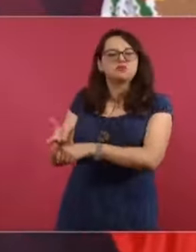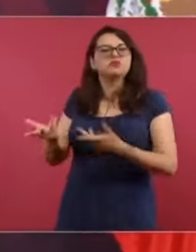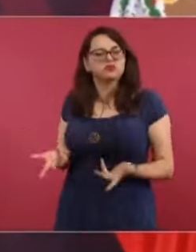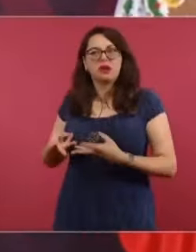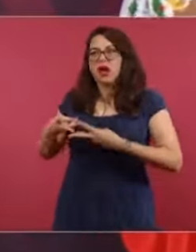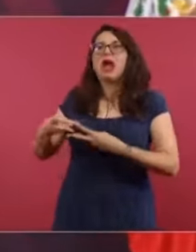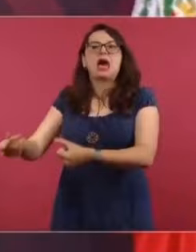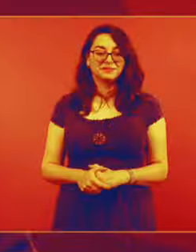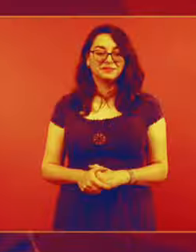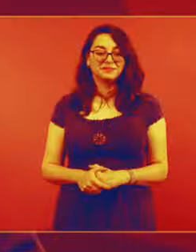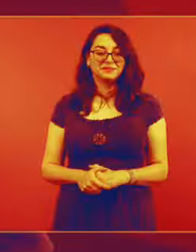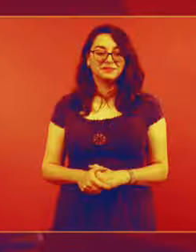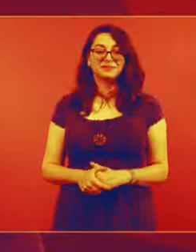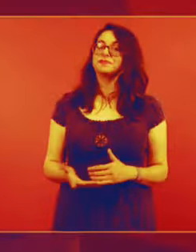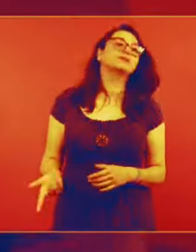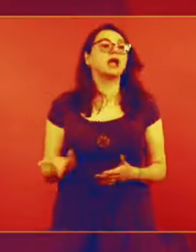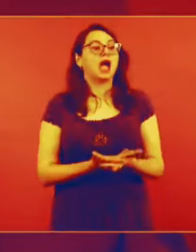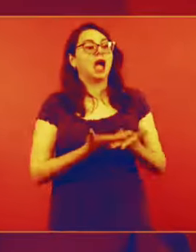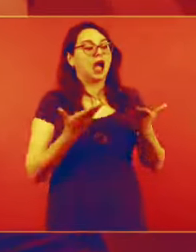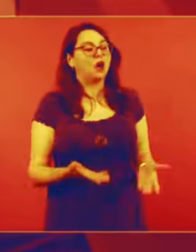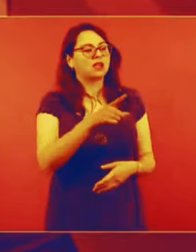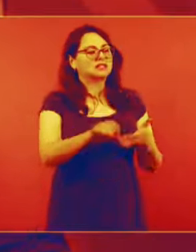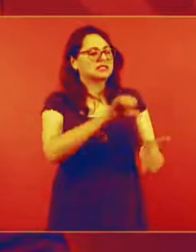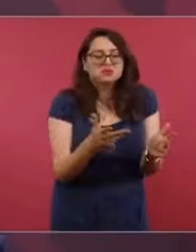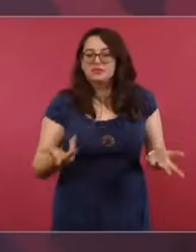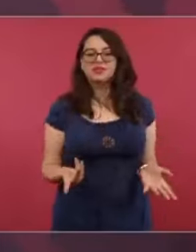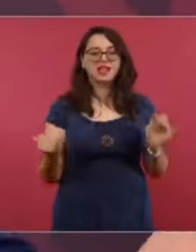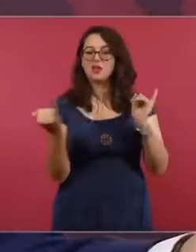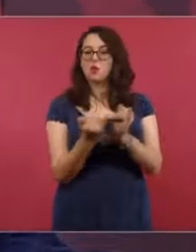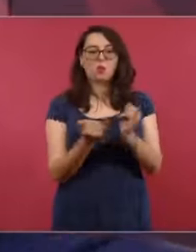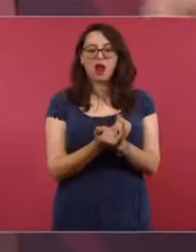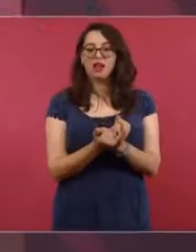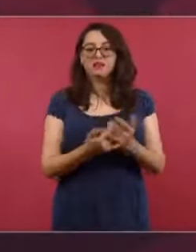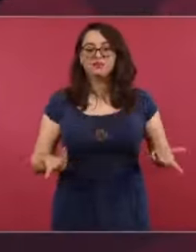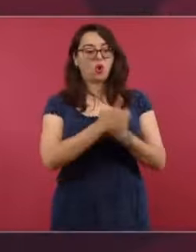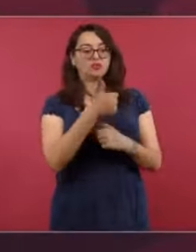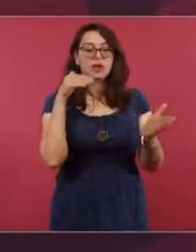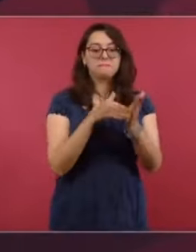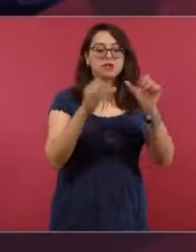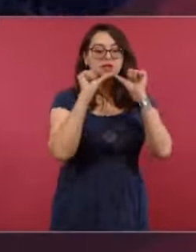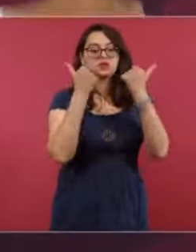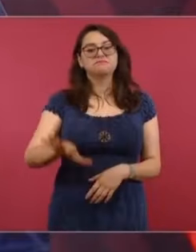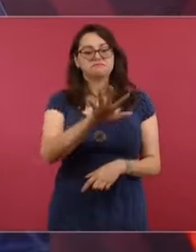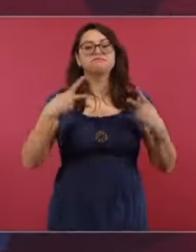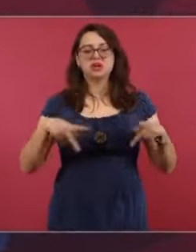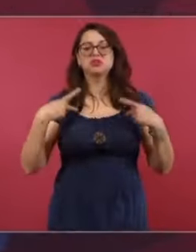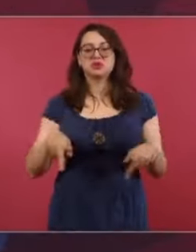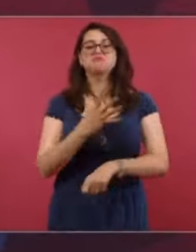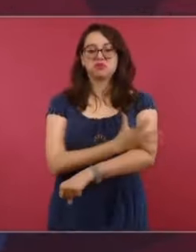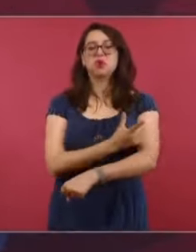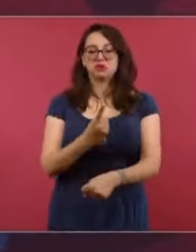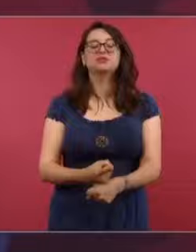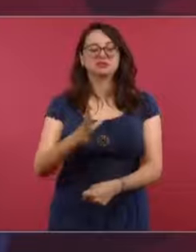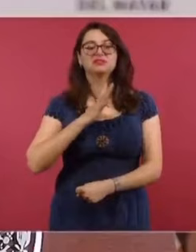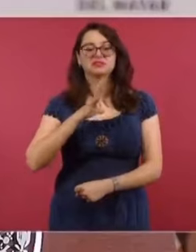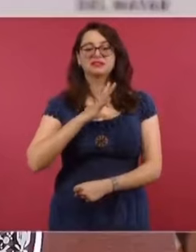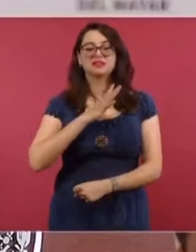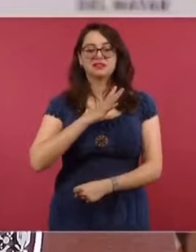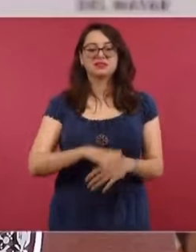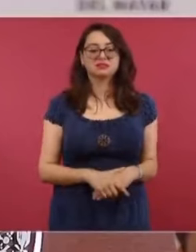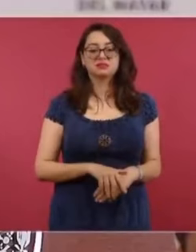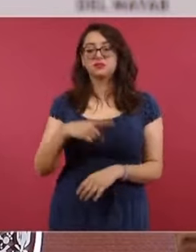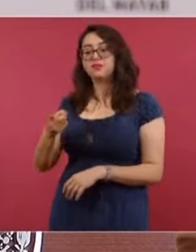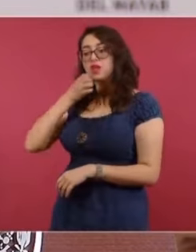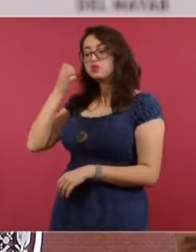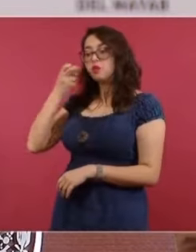de las escuelas. Es lo mismo de La Clínica Es Nuestra. Son 11.000 comités, se les entrega en el programa